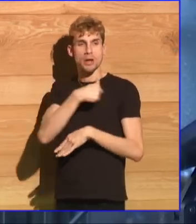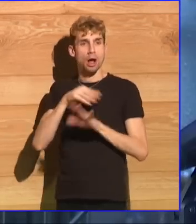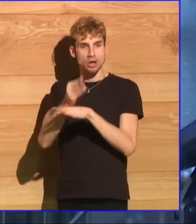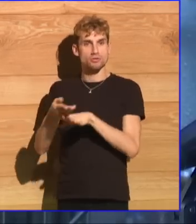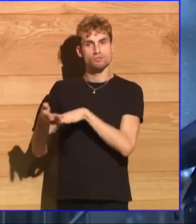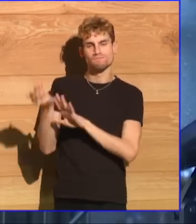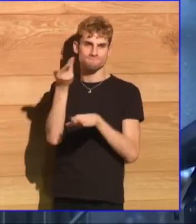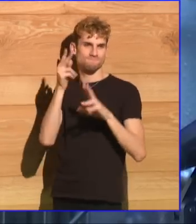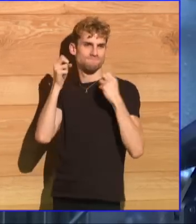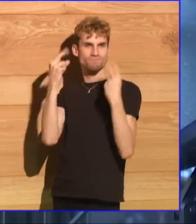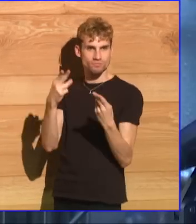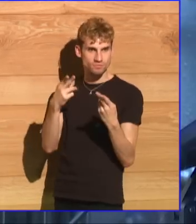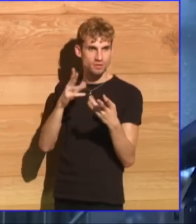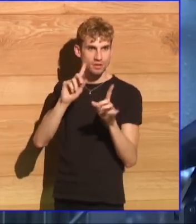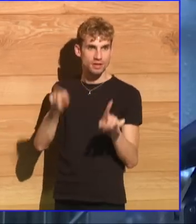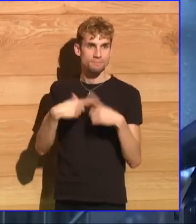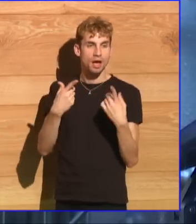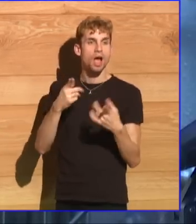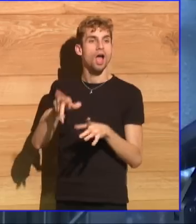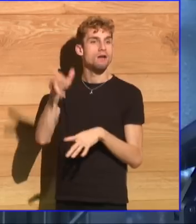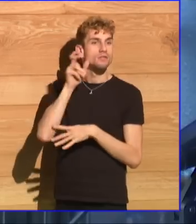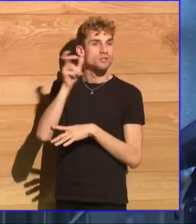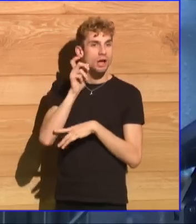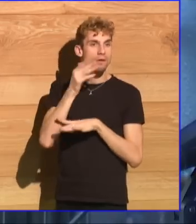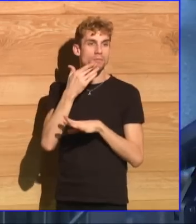vez y escuchamos el...